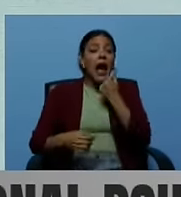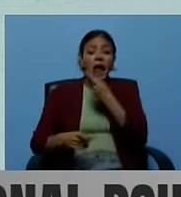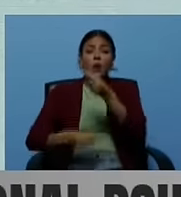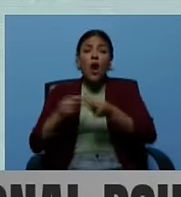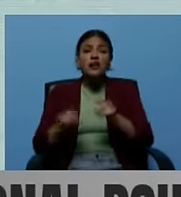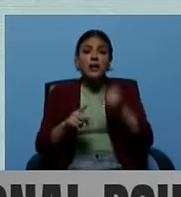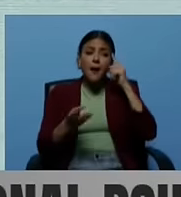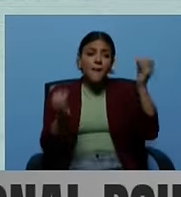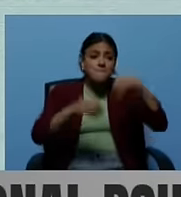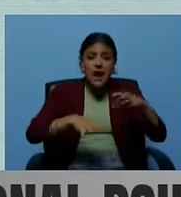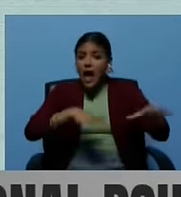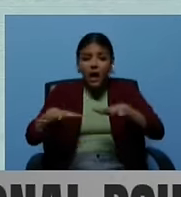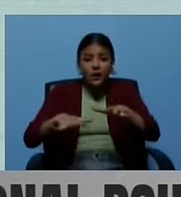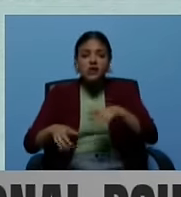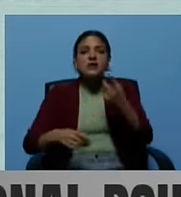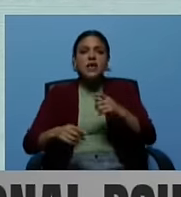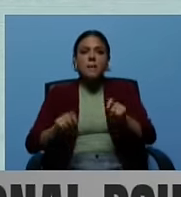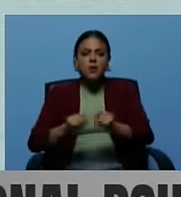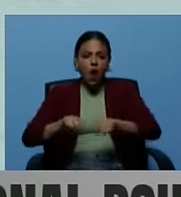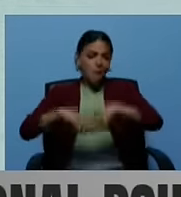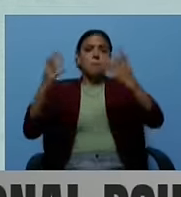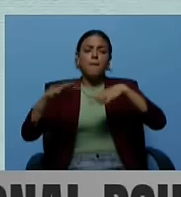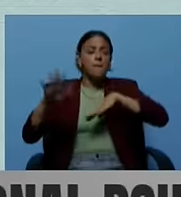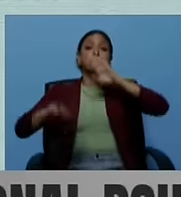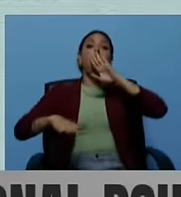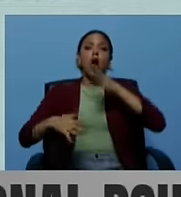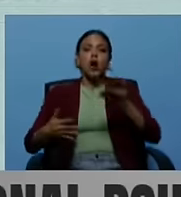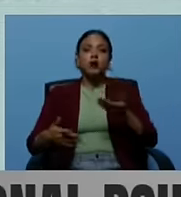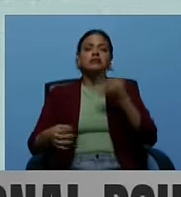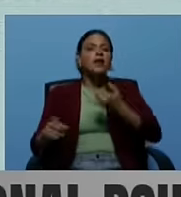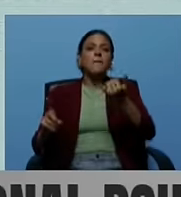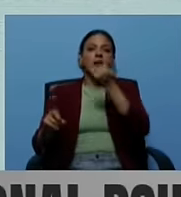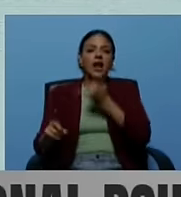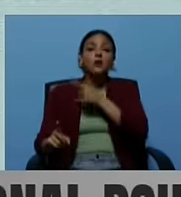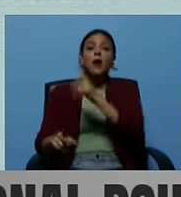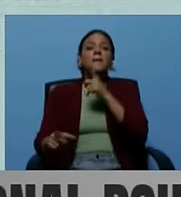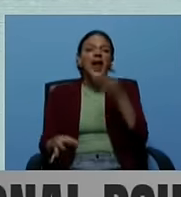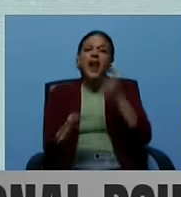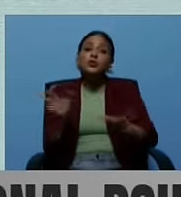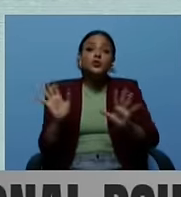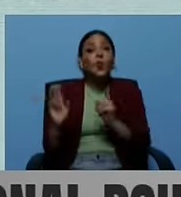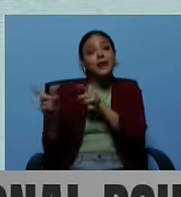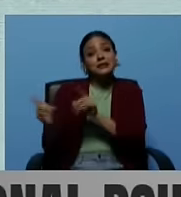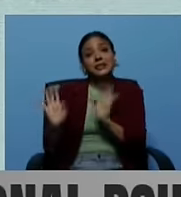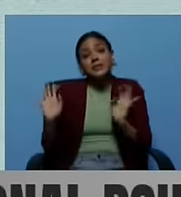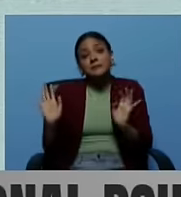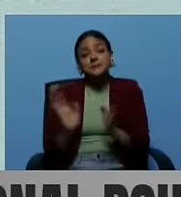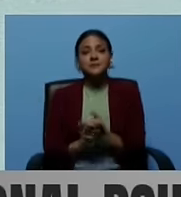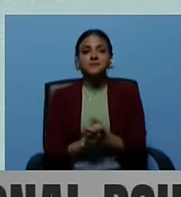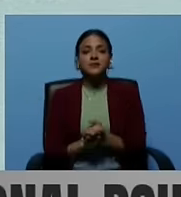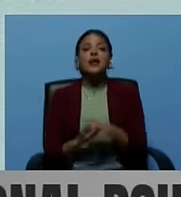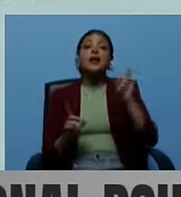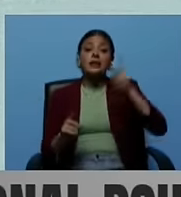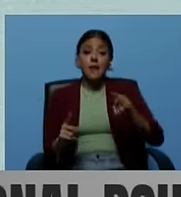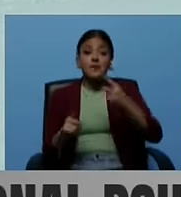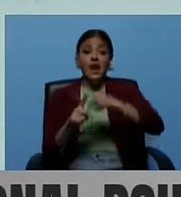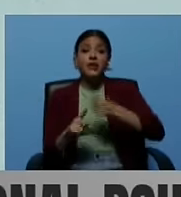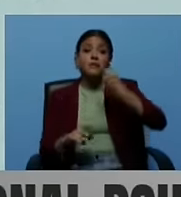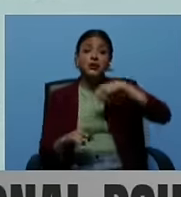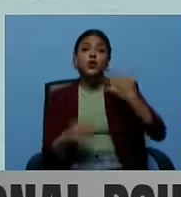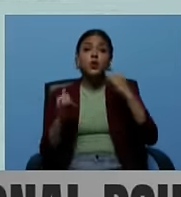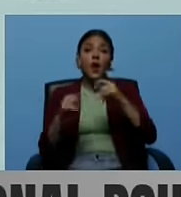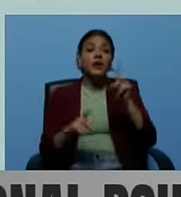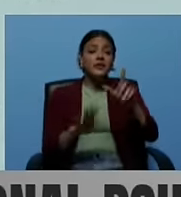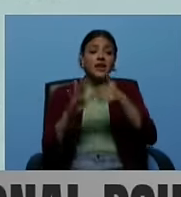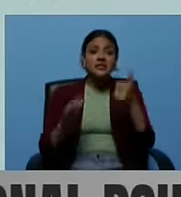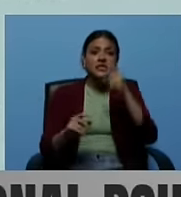se les caen solas. ¿Quién mala suerte tiene? ¿Quién mala suerte tiene? Tenemos además el 16